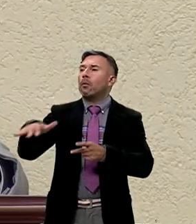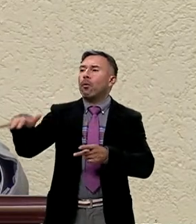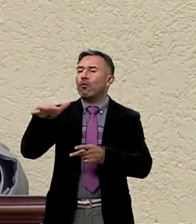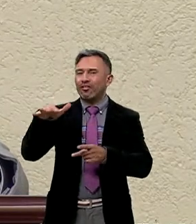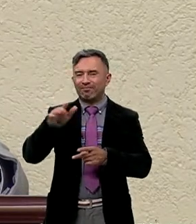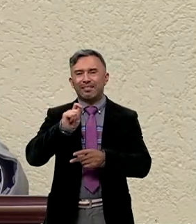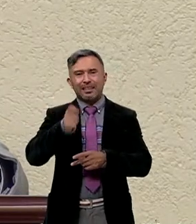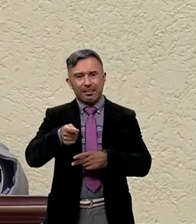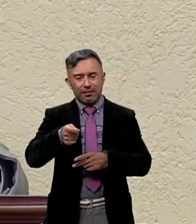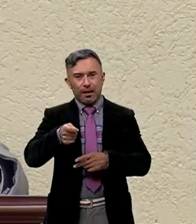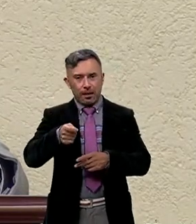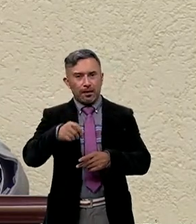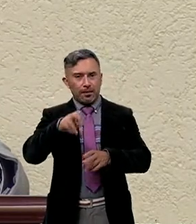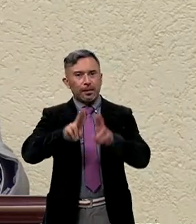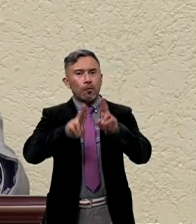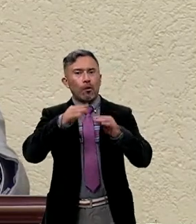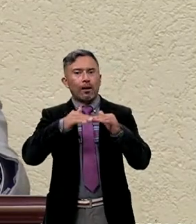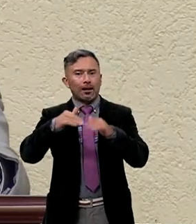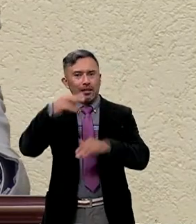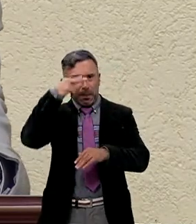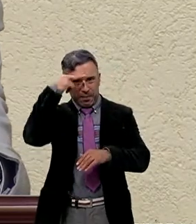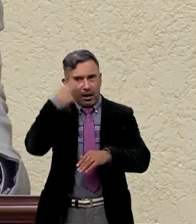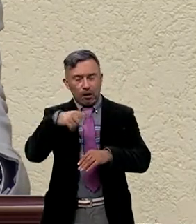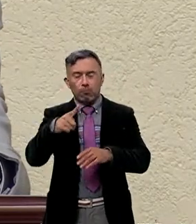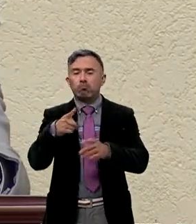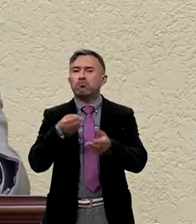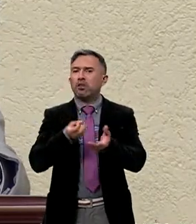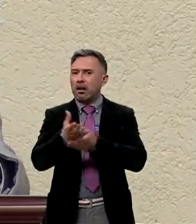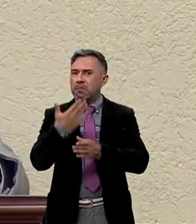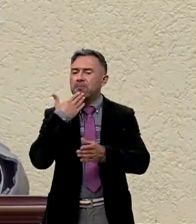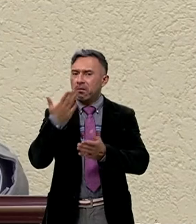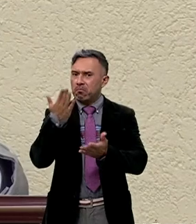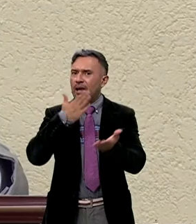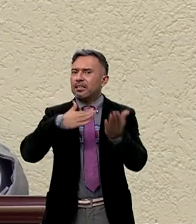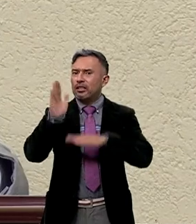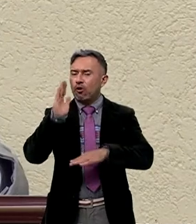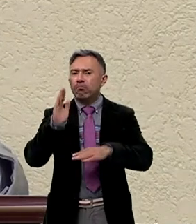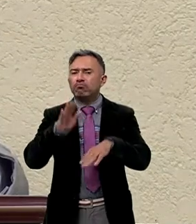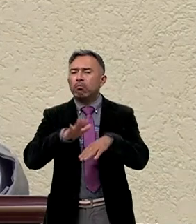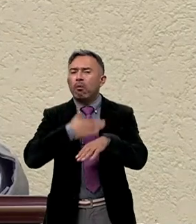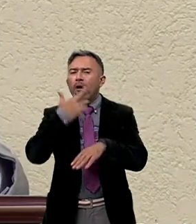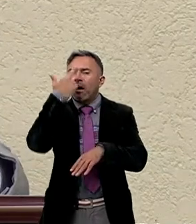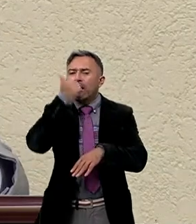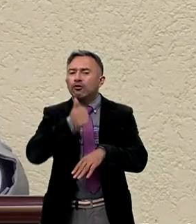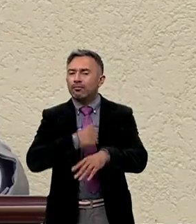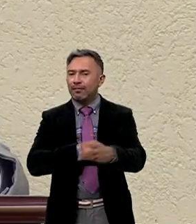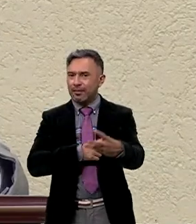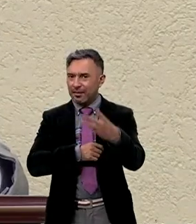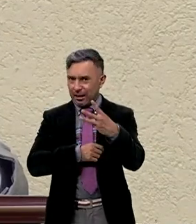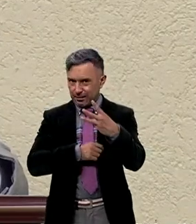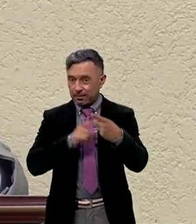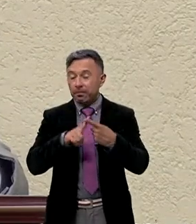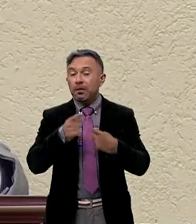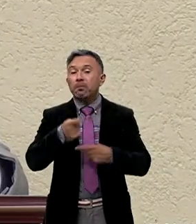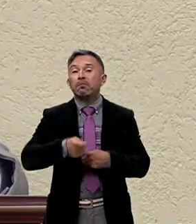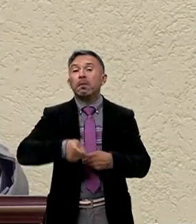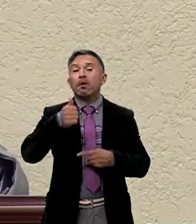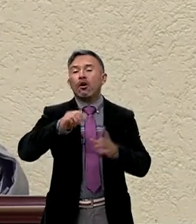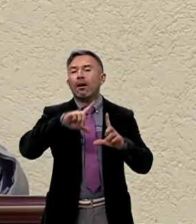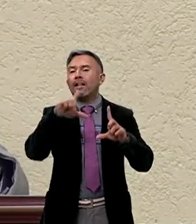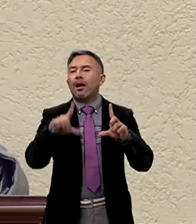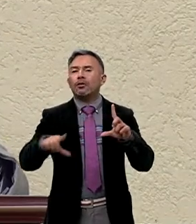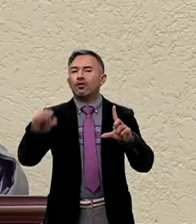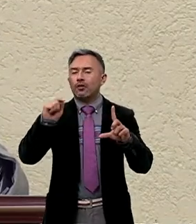de la democracia mexicana por tres motivos primero porque fue la primera consulta de carácter nacional que se desarrolló con los